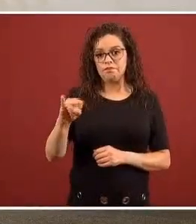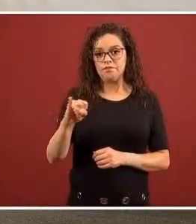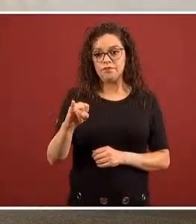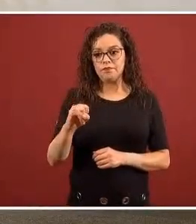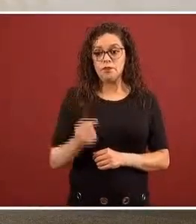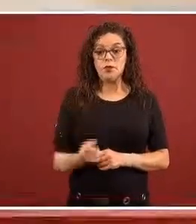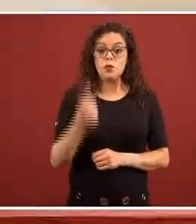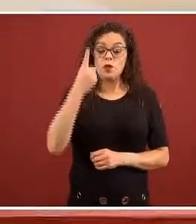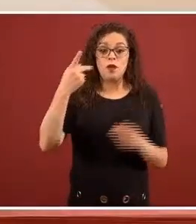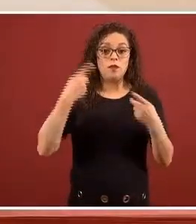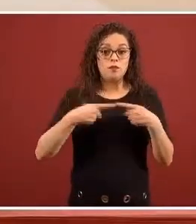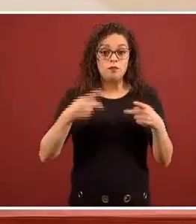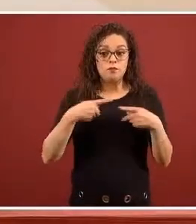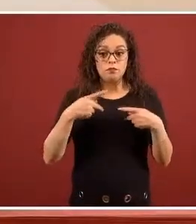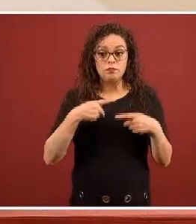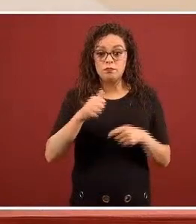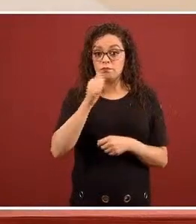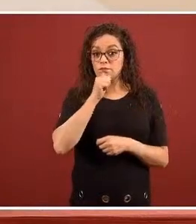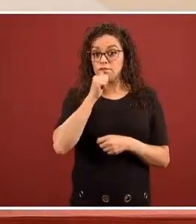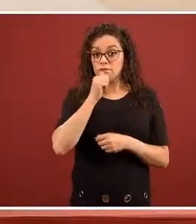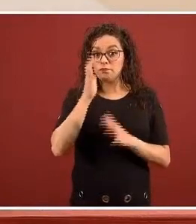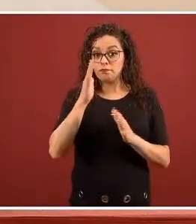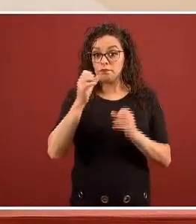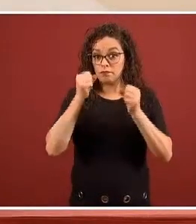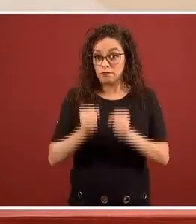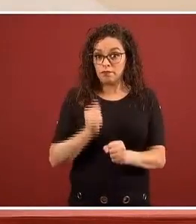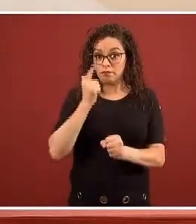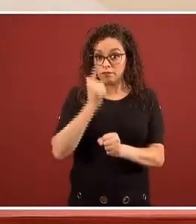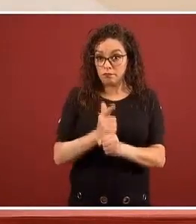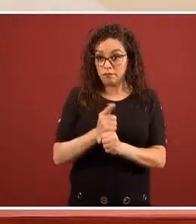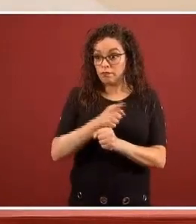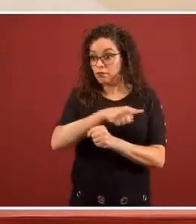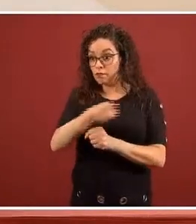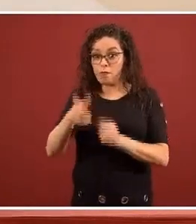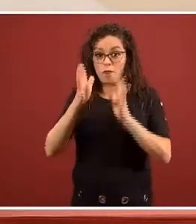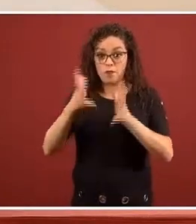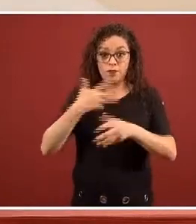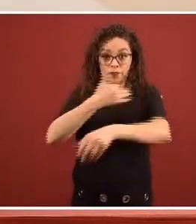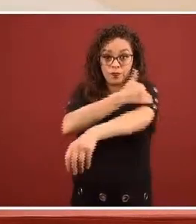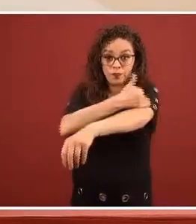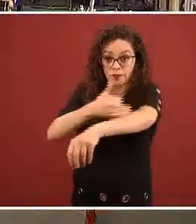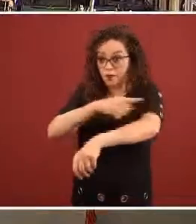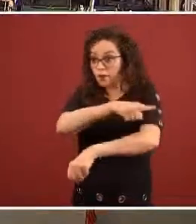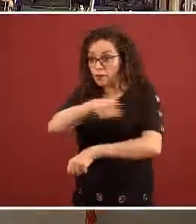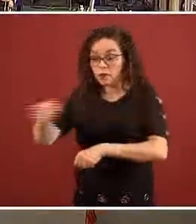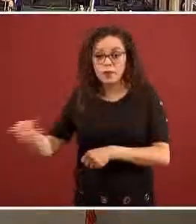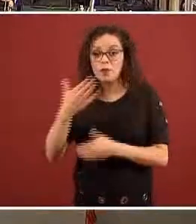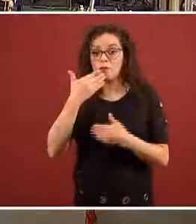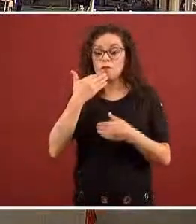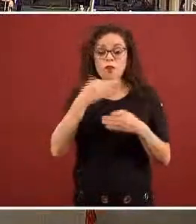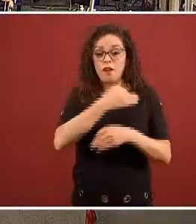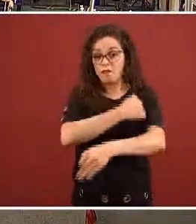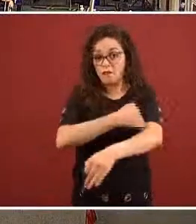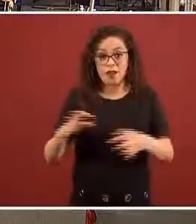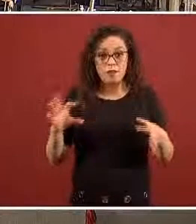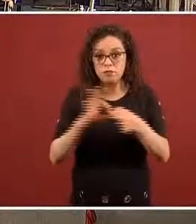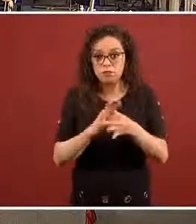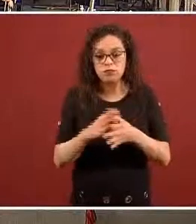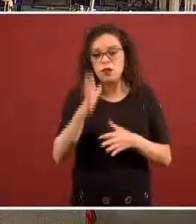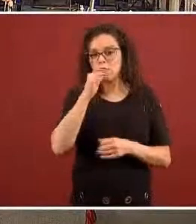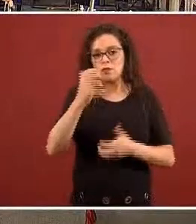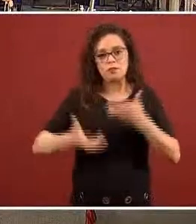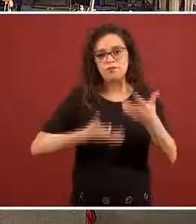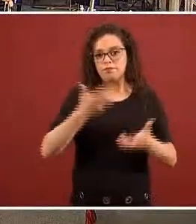que no han sido identificadas o que no han sido reclamadas, que no se pueden cremar. Gracias. Sobre los brotes